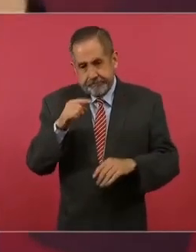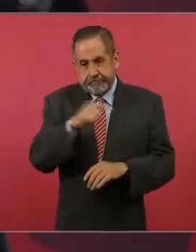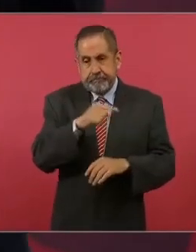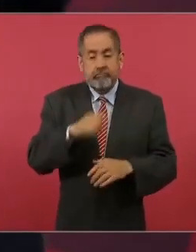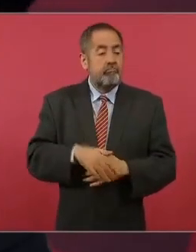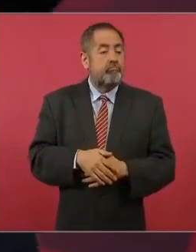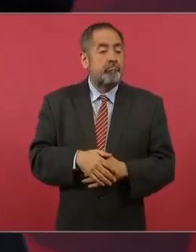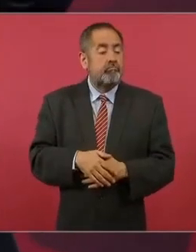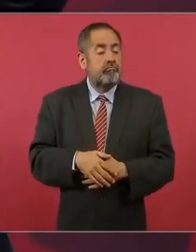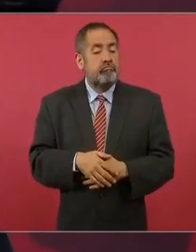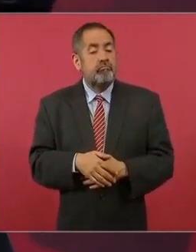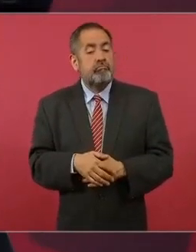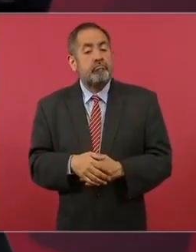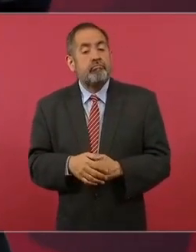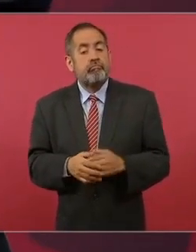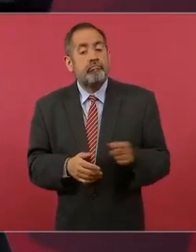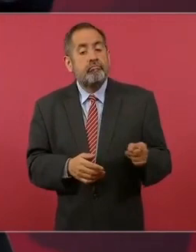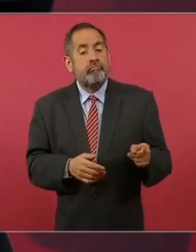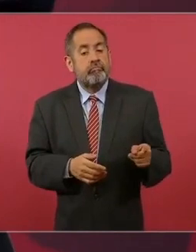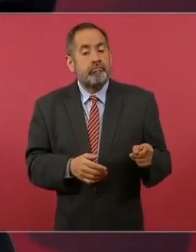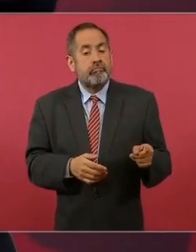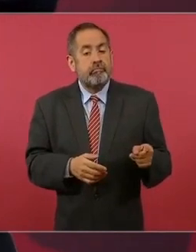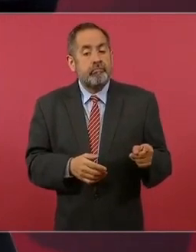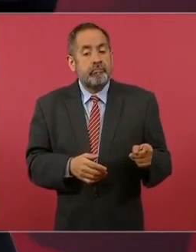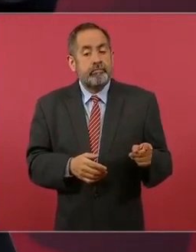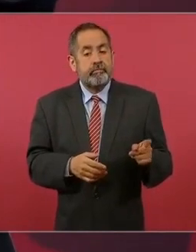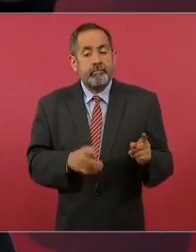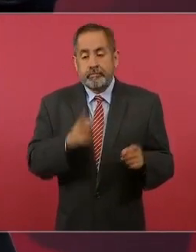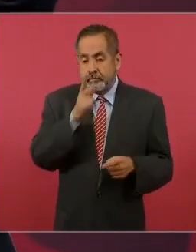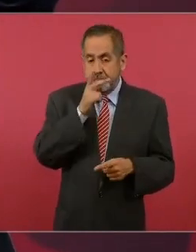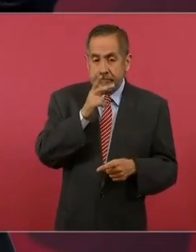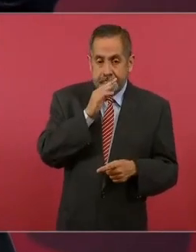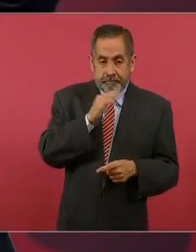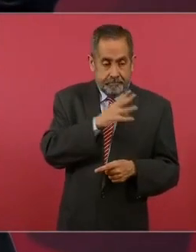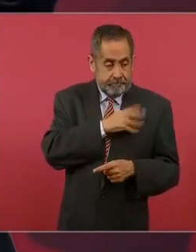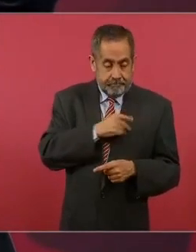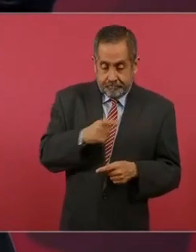Lo que le decía una pareja de padres a sus hijas,